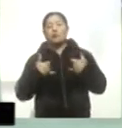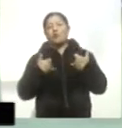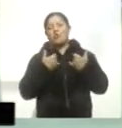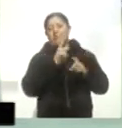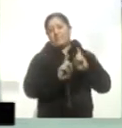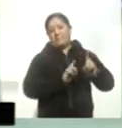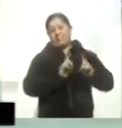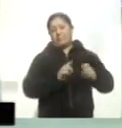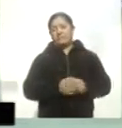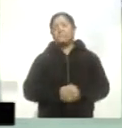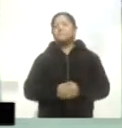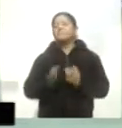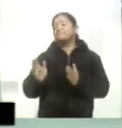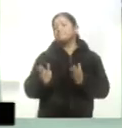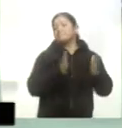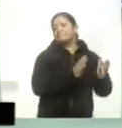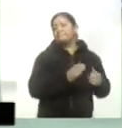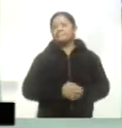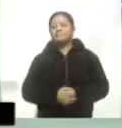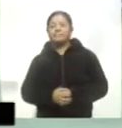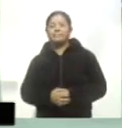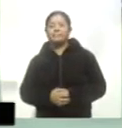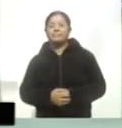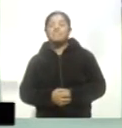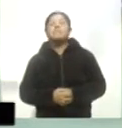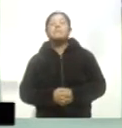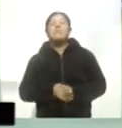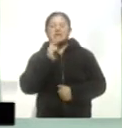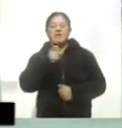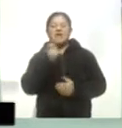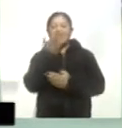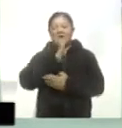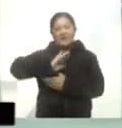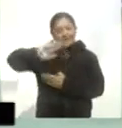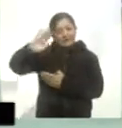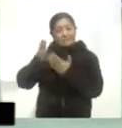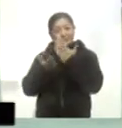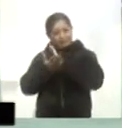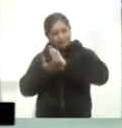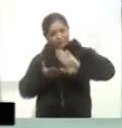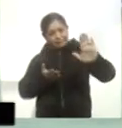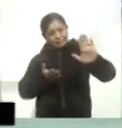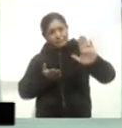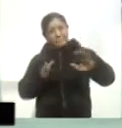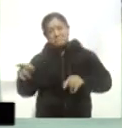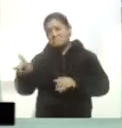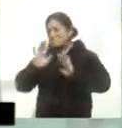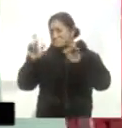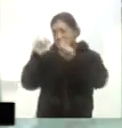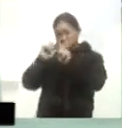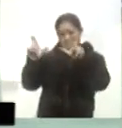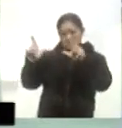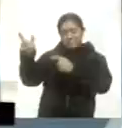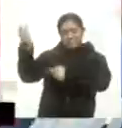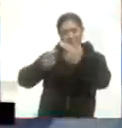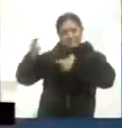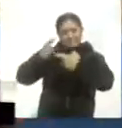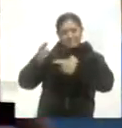de disciplina, vamos al ámbito local porque vamos a hablar de artes marciales mixtas. Ellos ya están alistando el regreso.